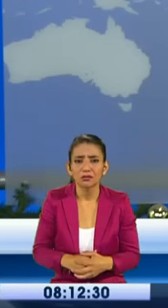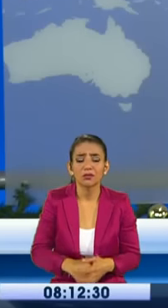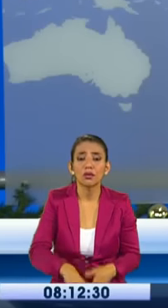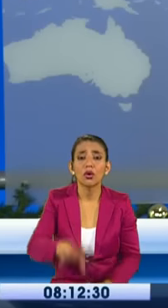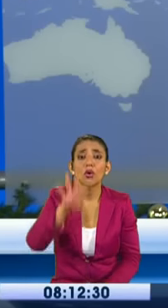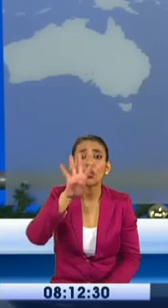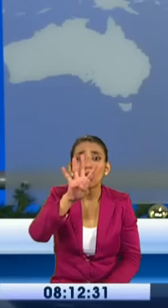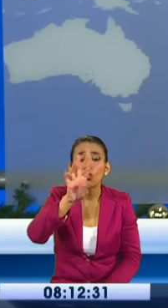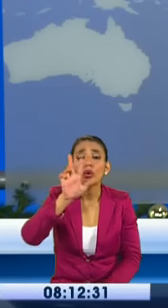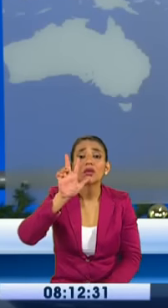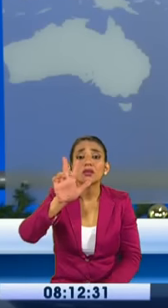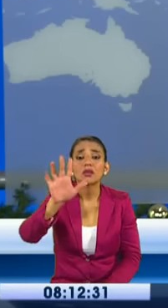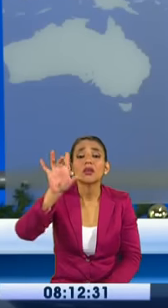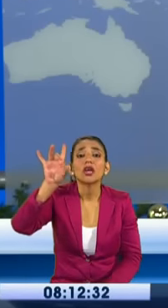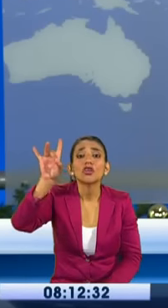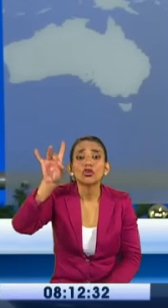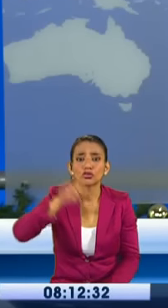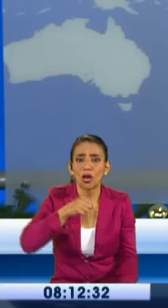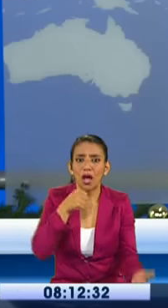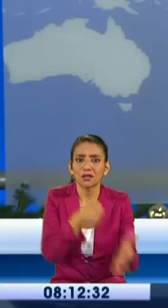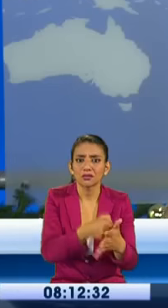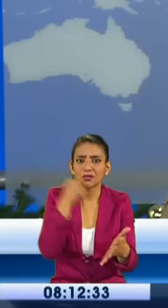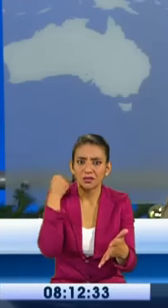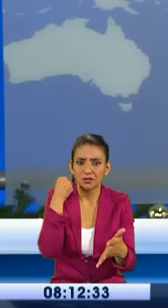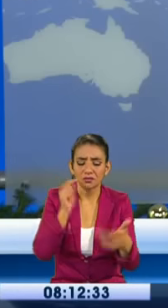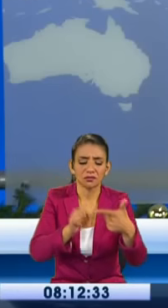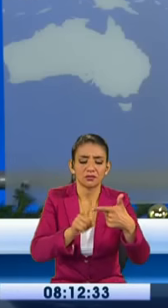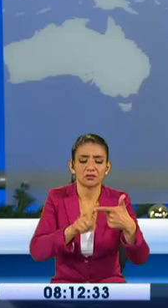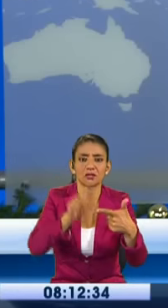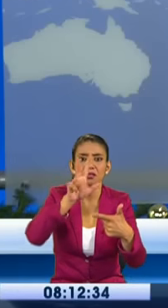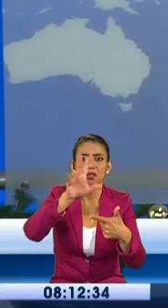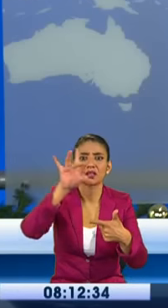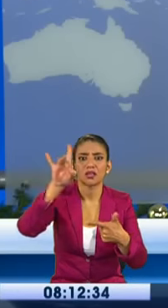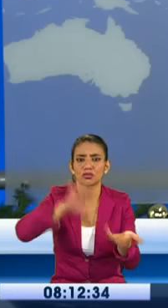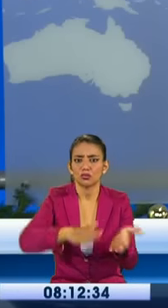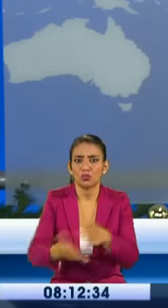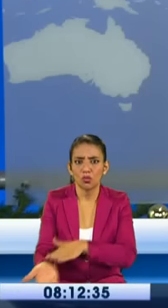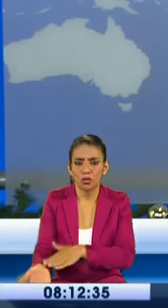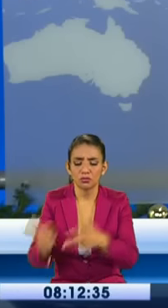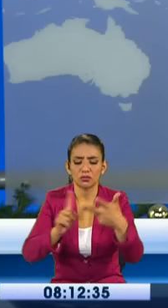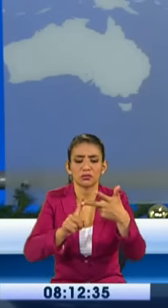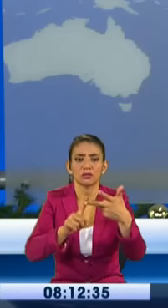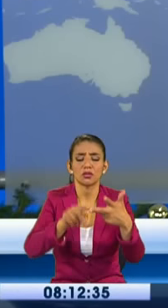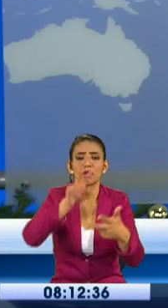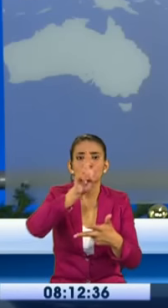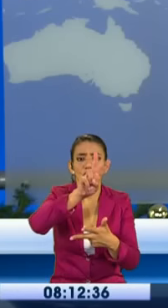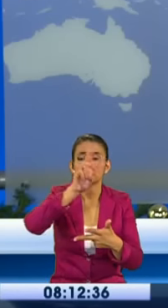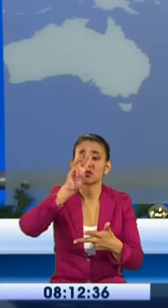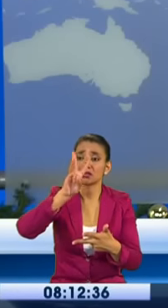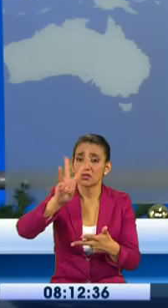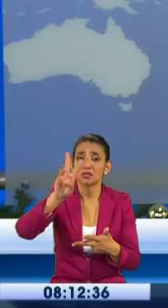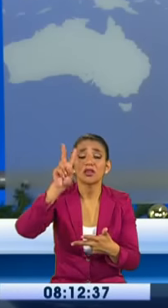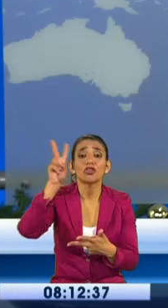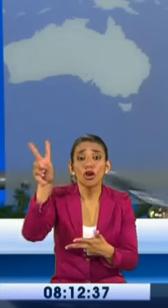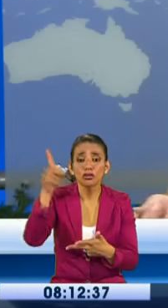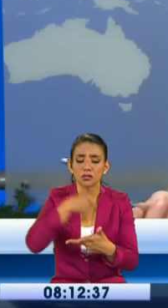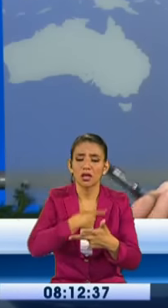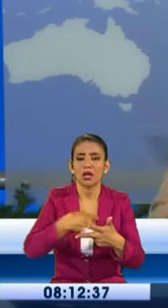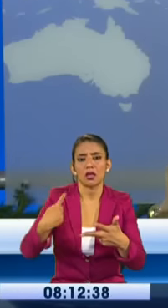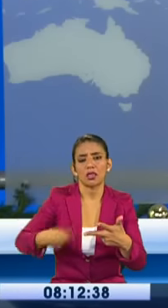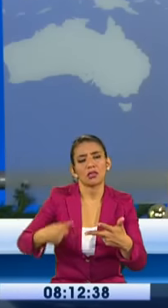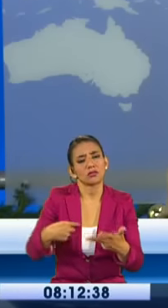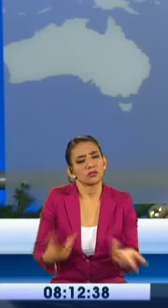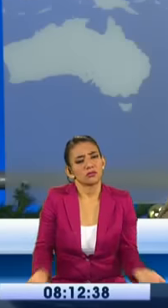438 siniestros de tránsito. Escuchen bien, 38 fallecidos, 262 lesionados. Es